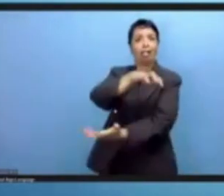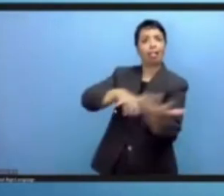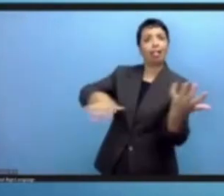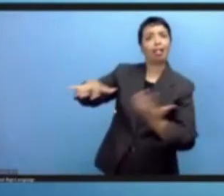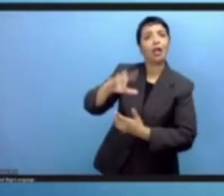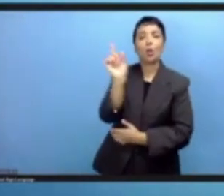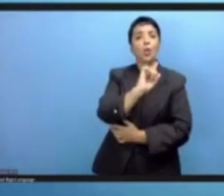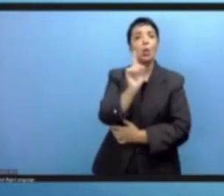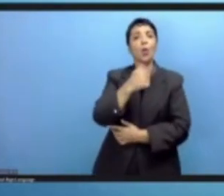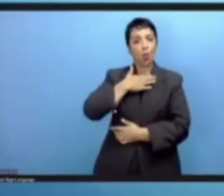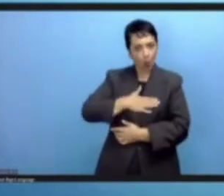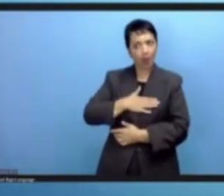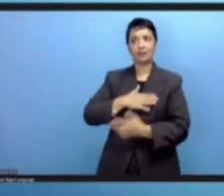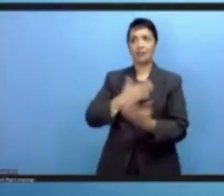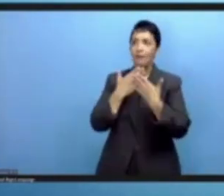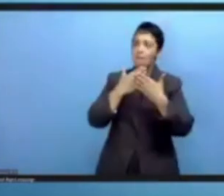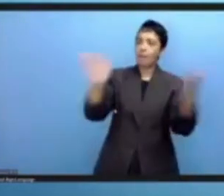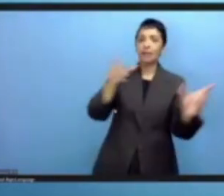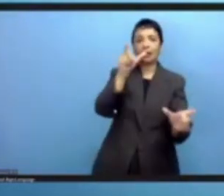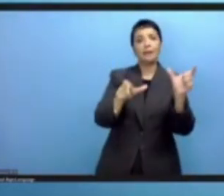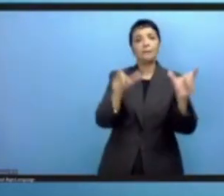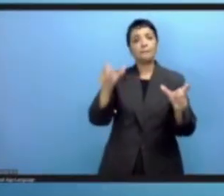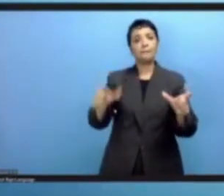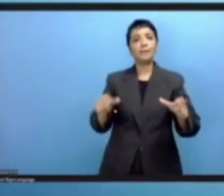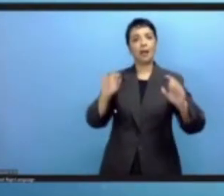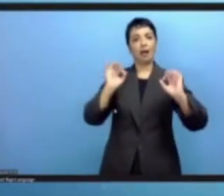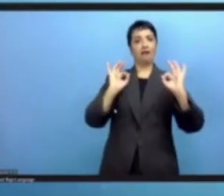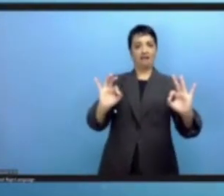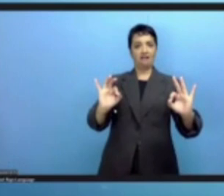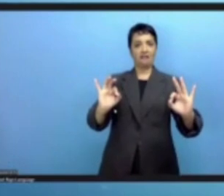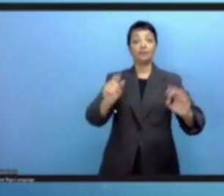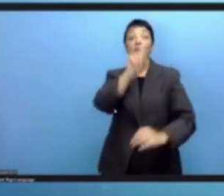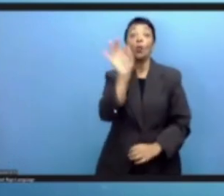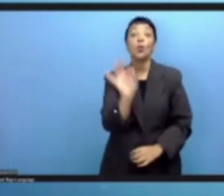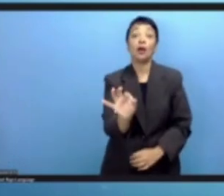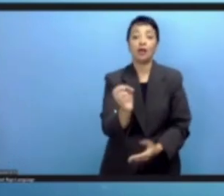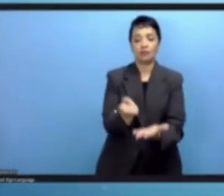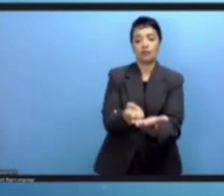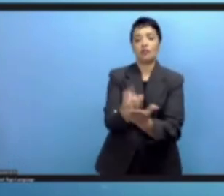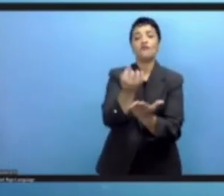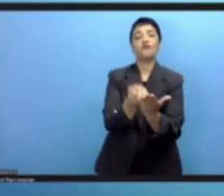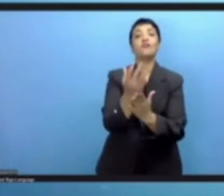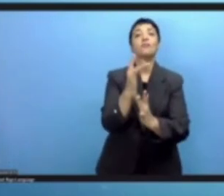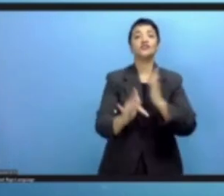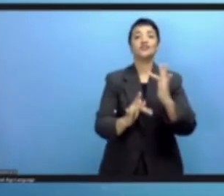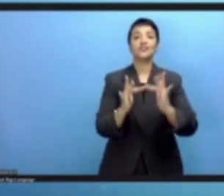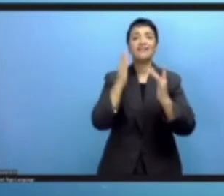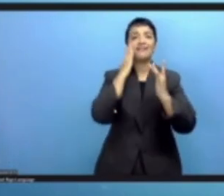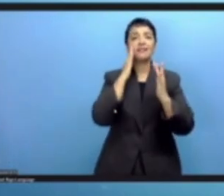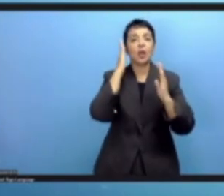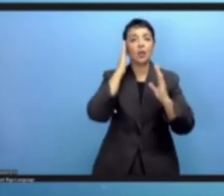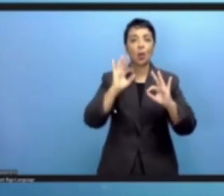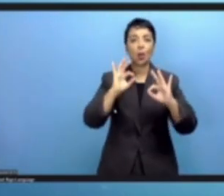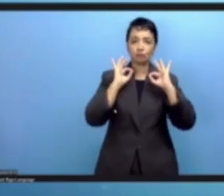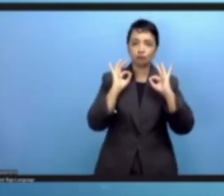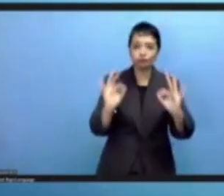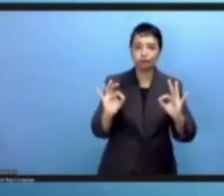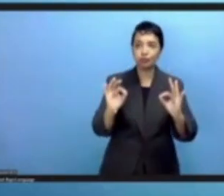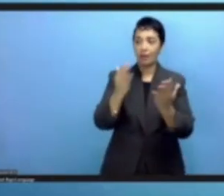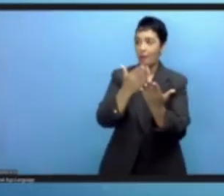riesgo público no queremos que sea un lugar en donde se ocasiona perjuicio al público